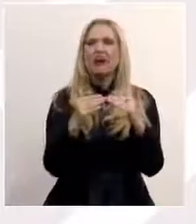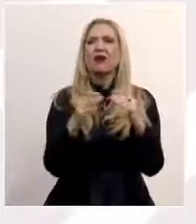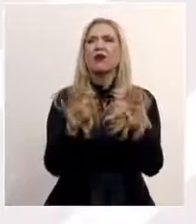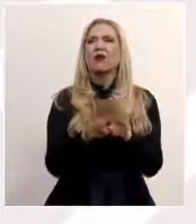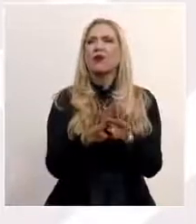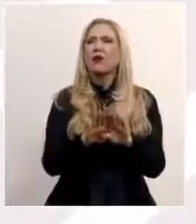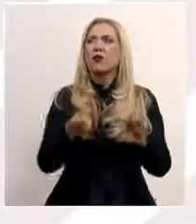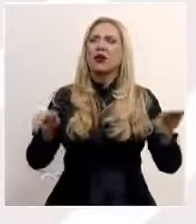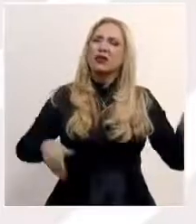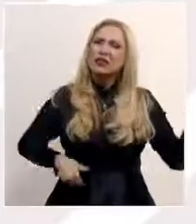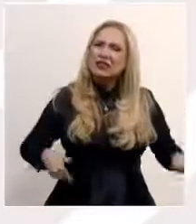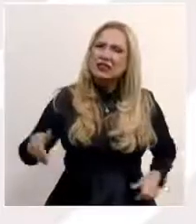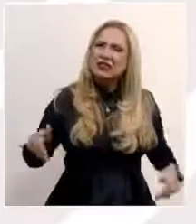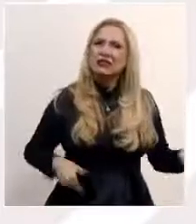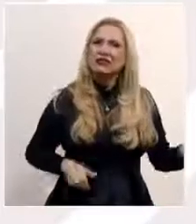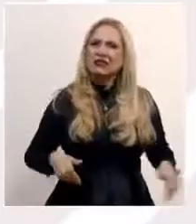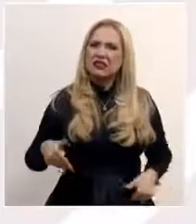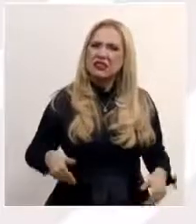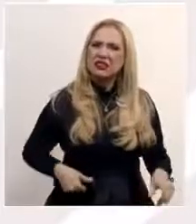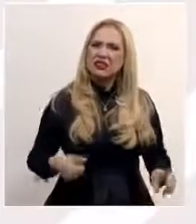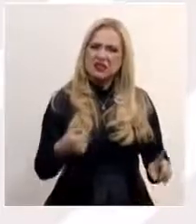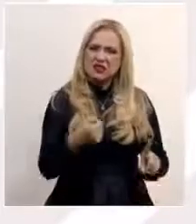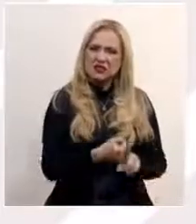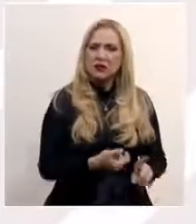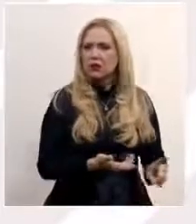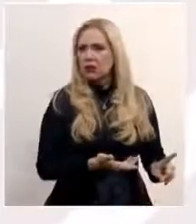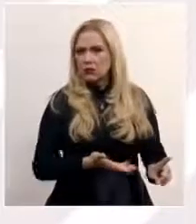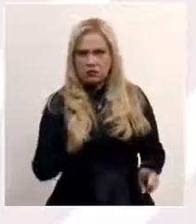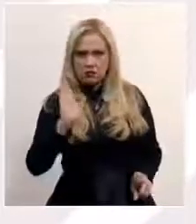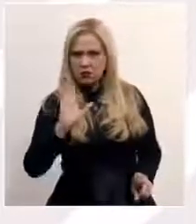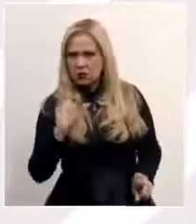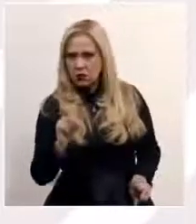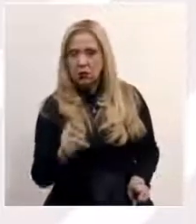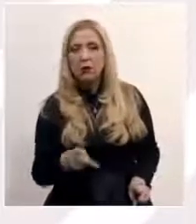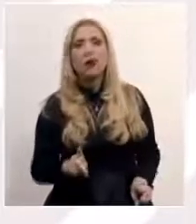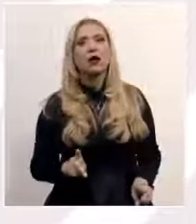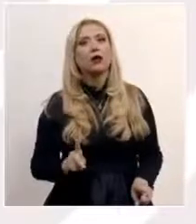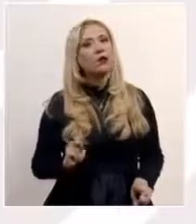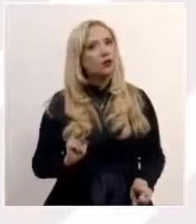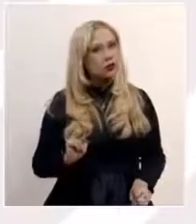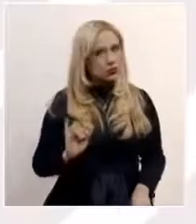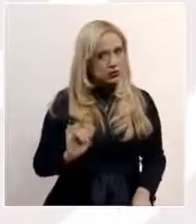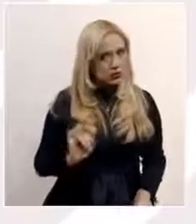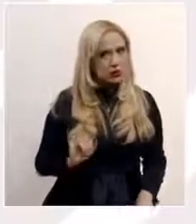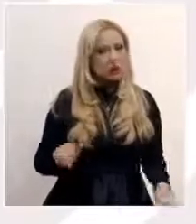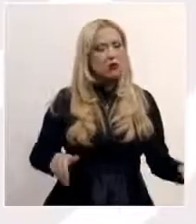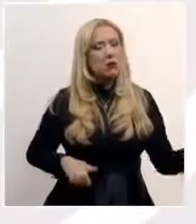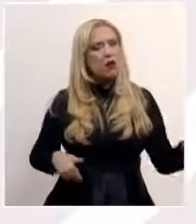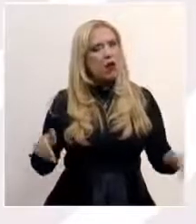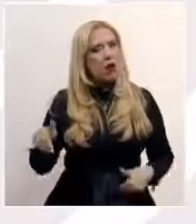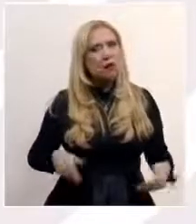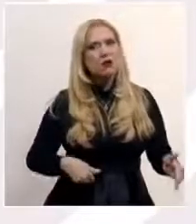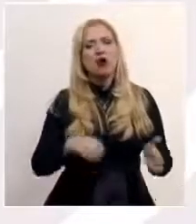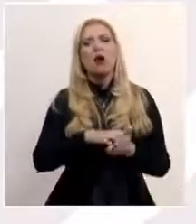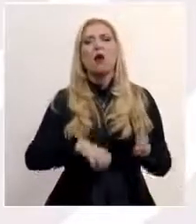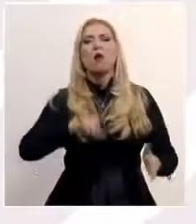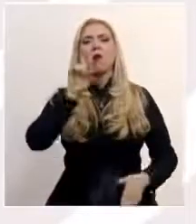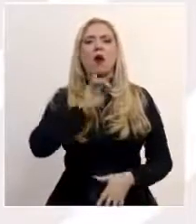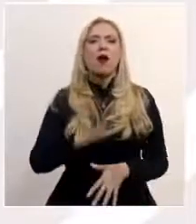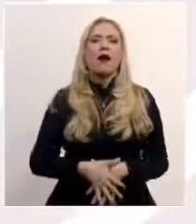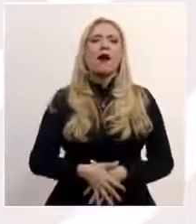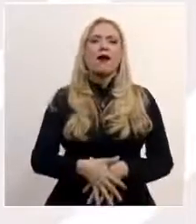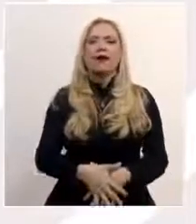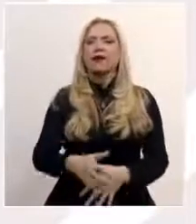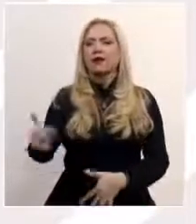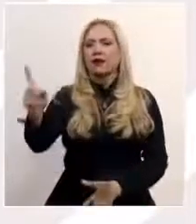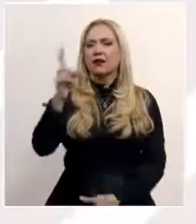Porque muchas veces no hay un despido, Alfonso, ¿no? Lo que nos llega muchas veces es una mujer embarazada